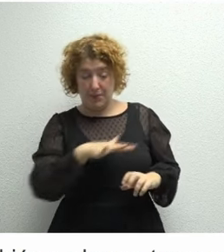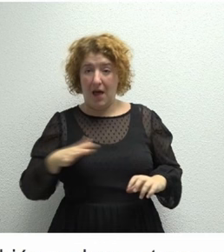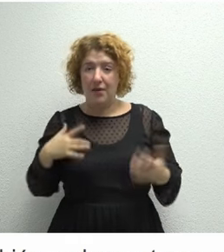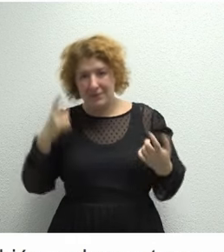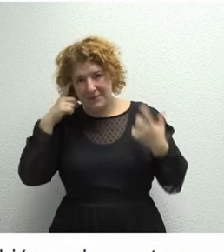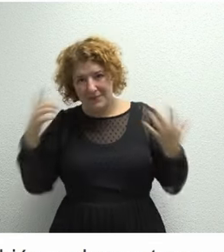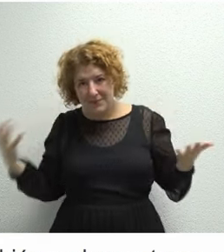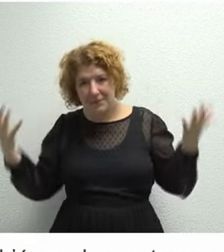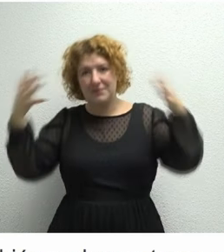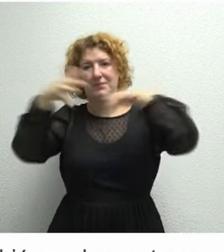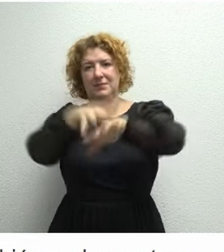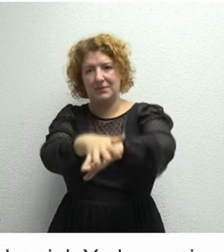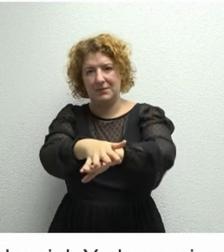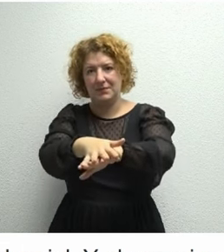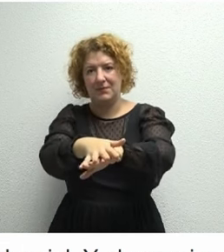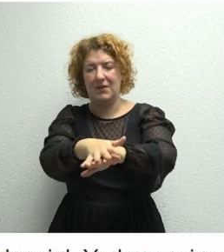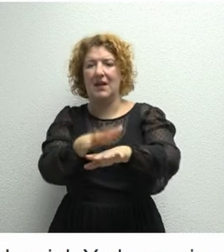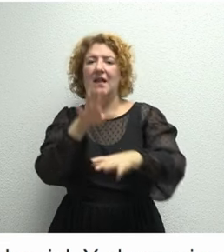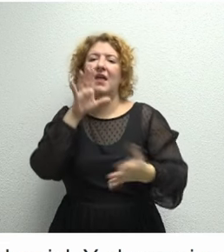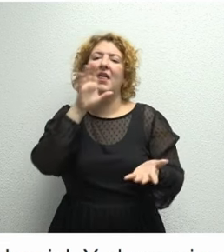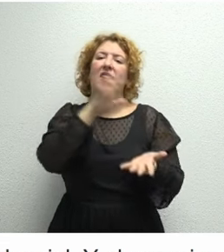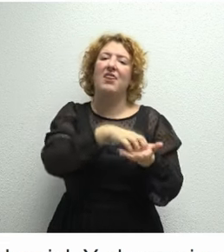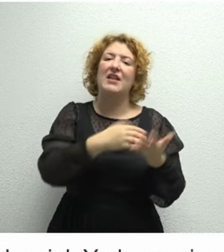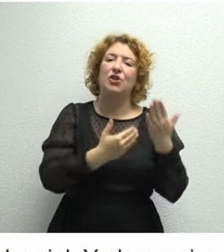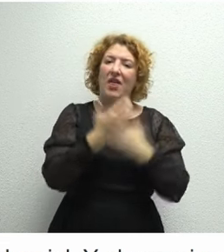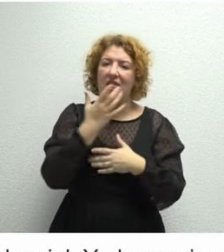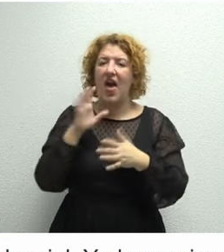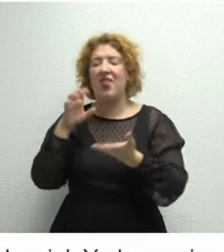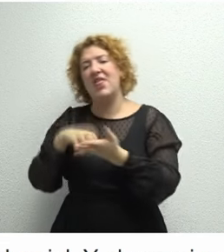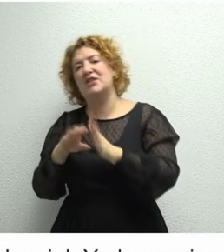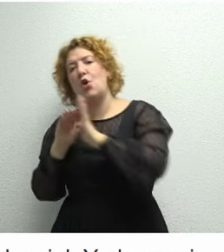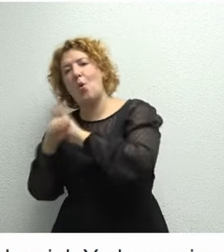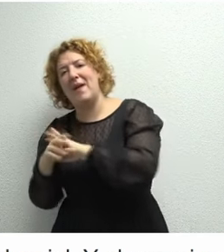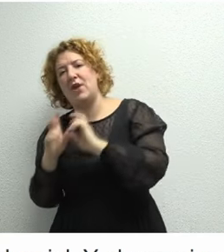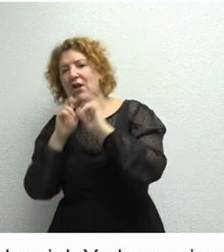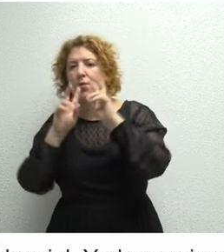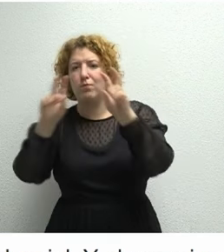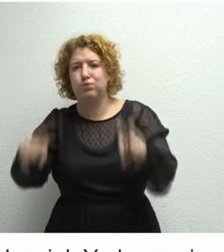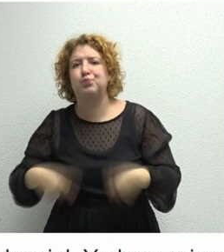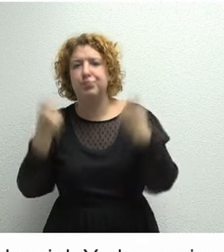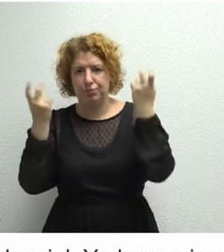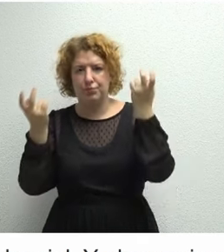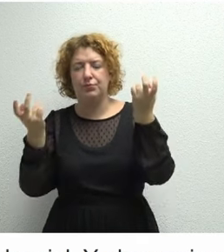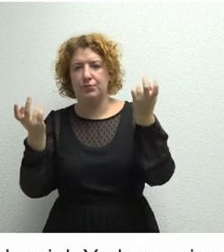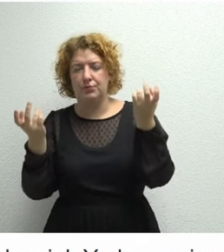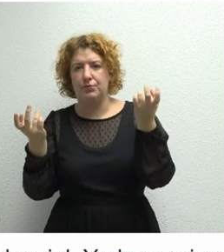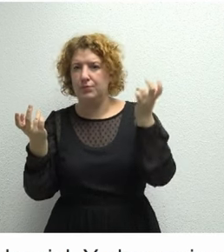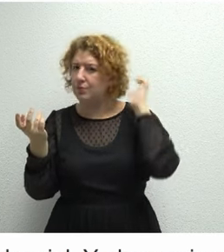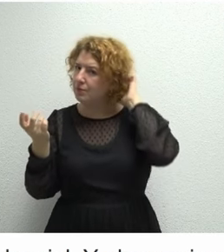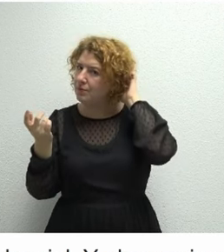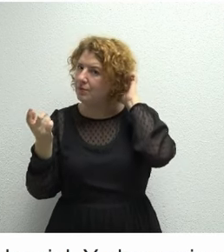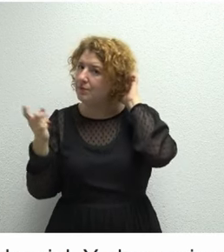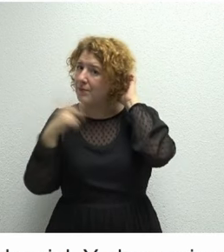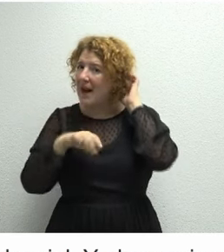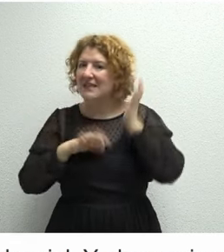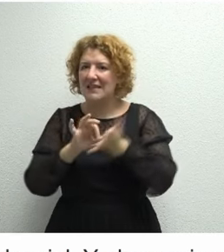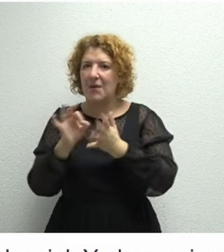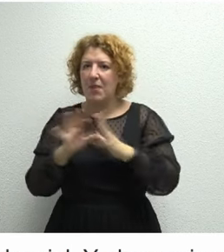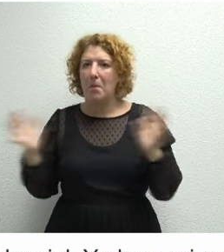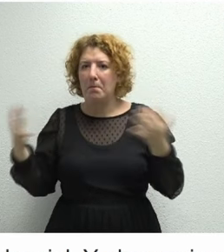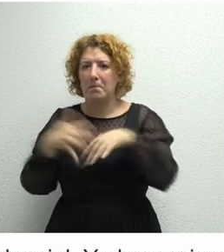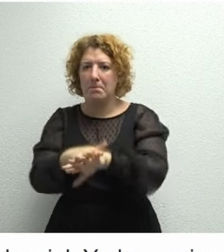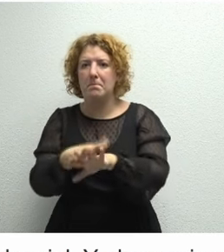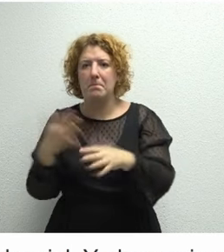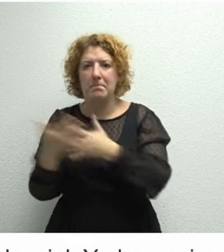espacios centros de día y centros ocupacionales que eso también ha sido una reconversión que ha venido muy bien para la para las entidades que prestan los servicios no